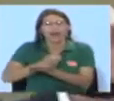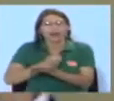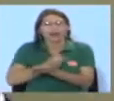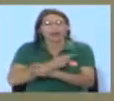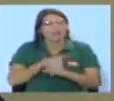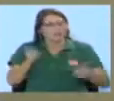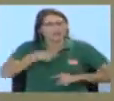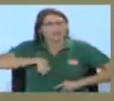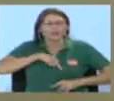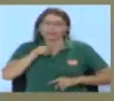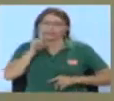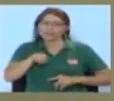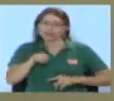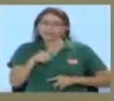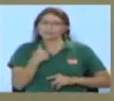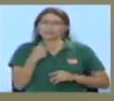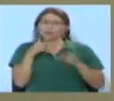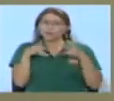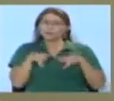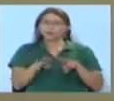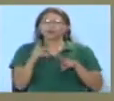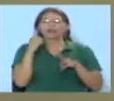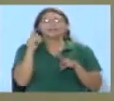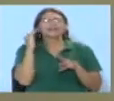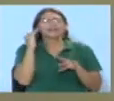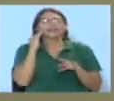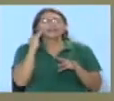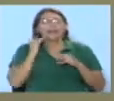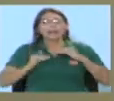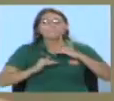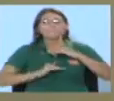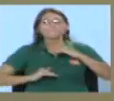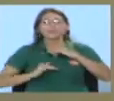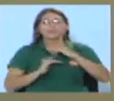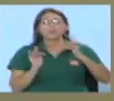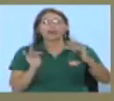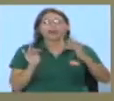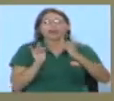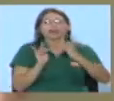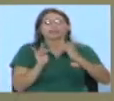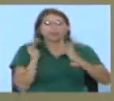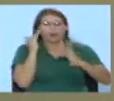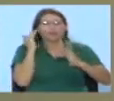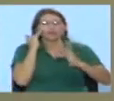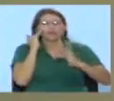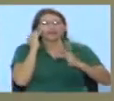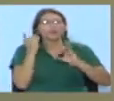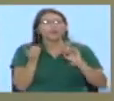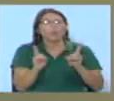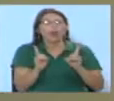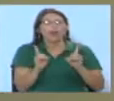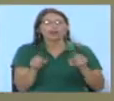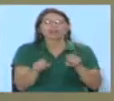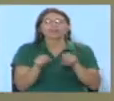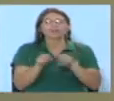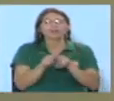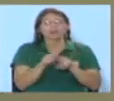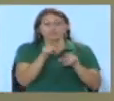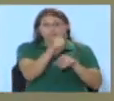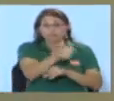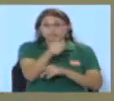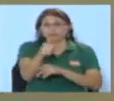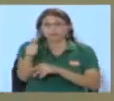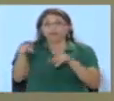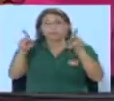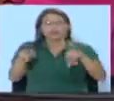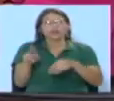ajustando cuál es ese mínimo de enlace y primero conocer bien qué es lo que la gente consume. Uh-huh. Después, pues hay que entrarle a todo el tema que tiene